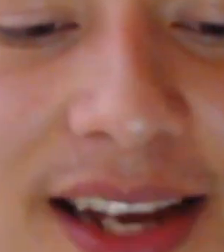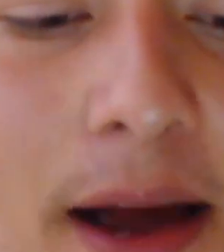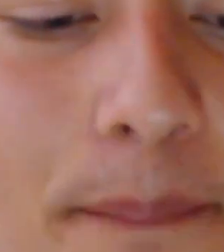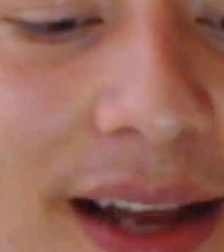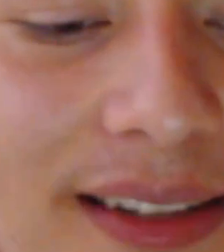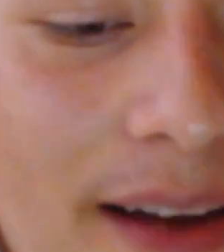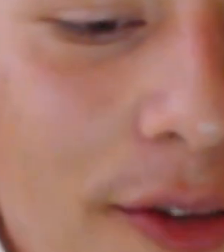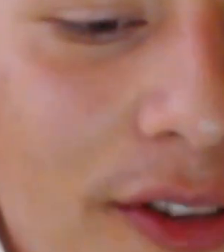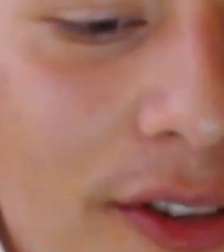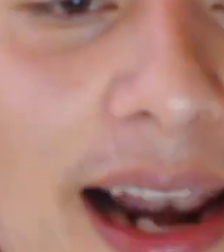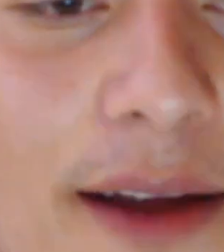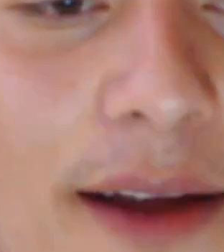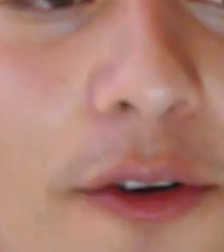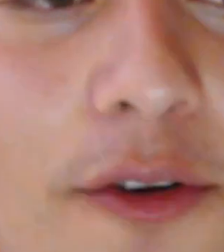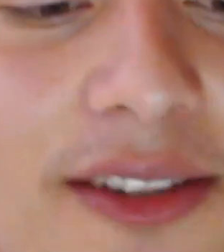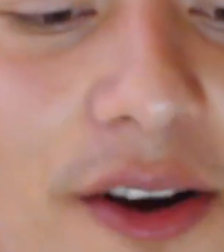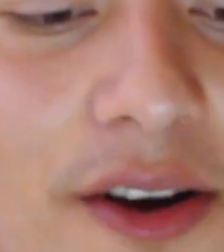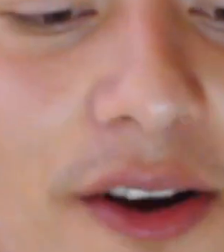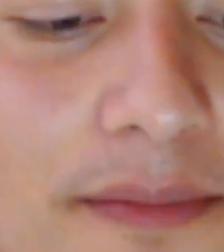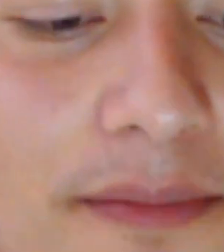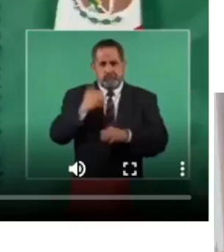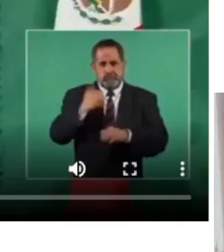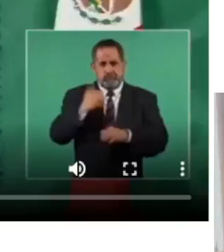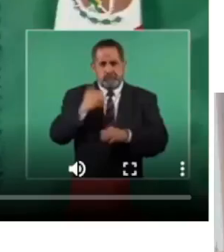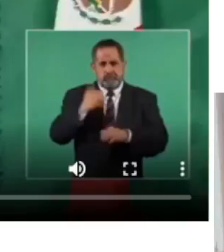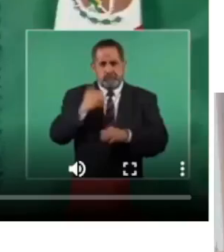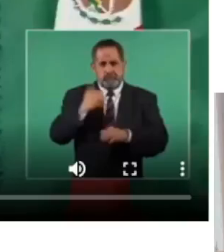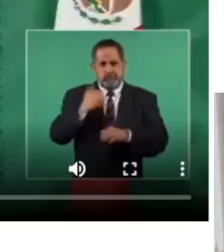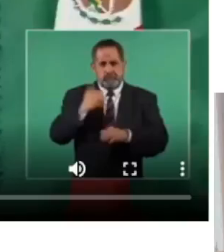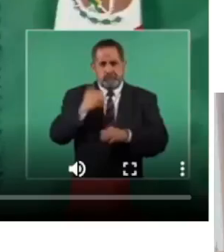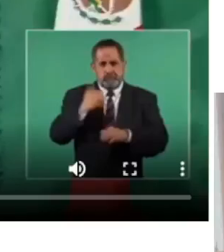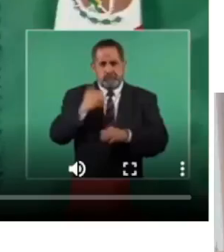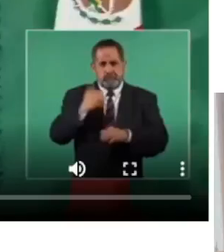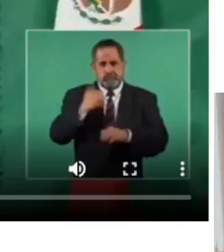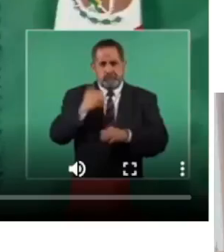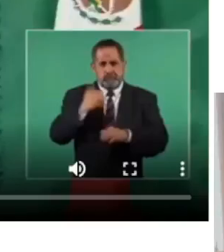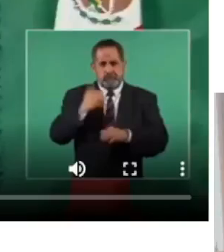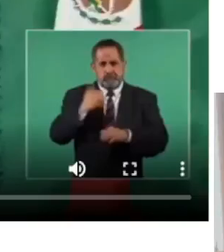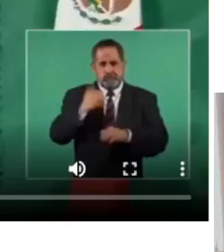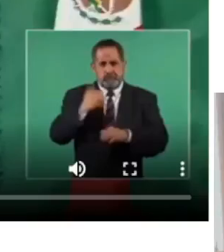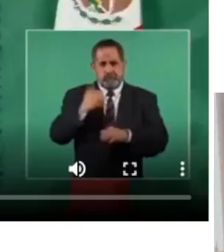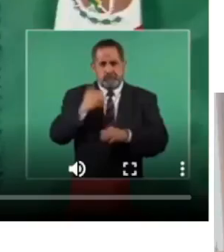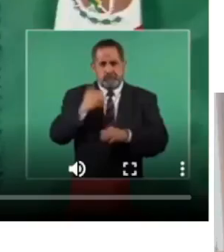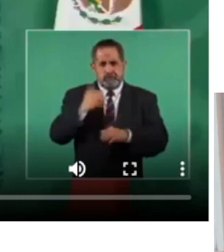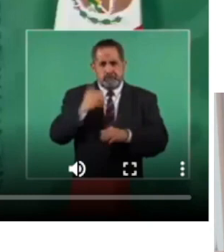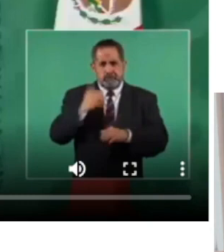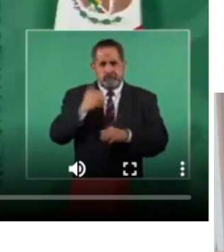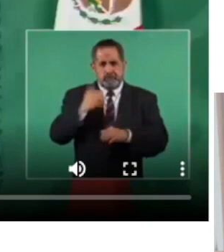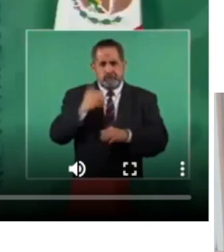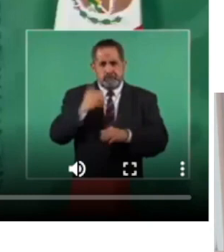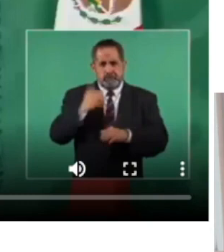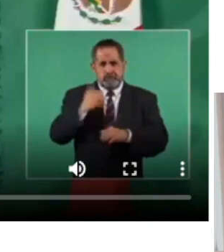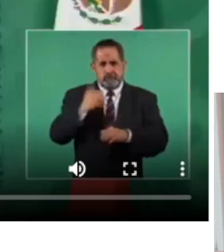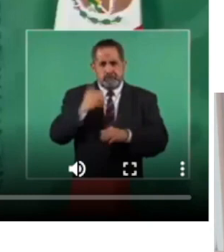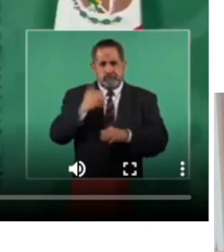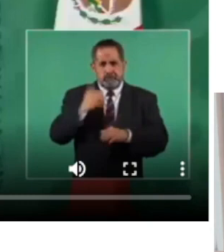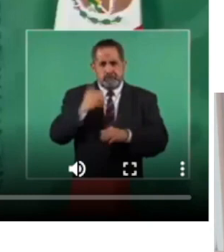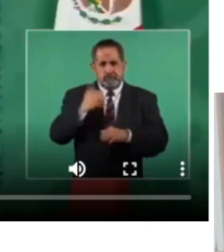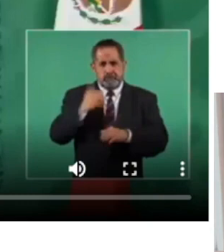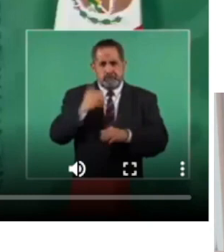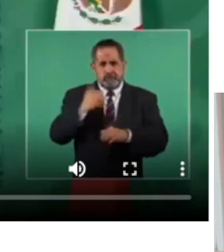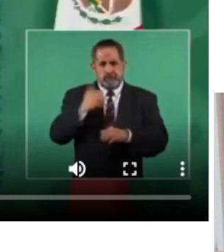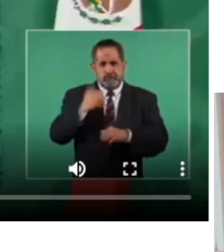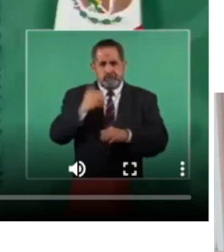sí, pasemos a la información. Y es que familia, el presidente Andrés Manuel López Obrador lo logró y acabó con